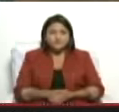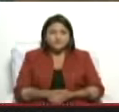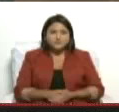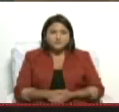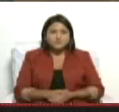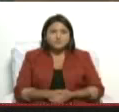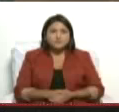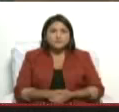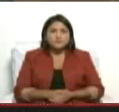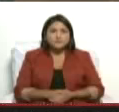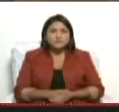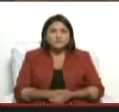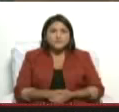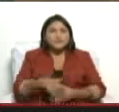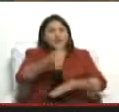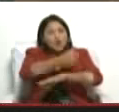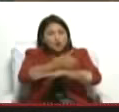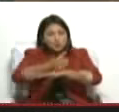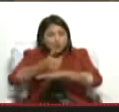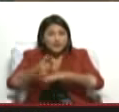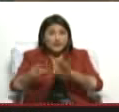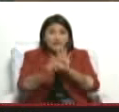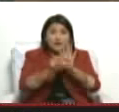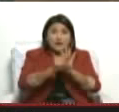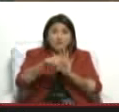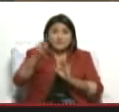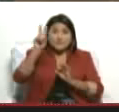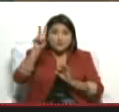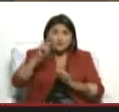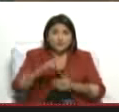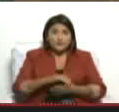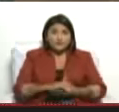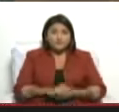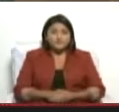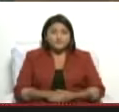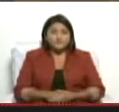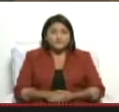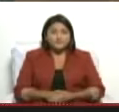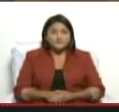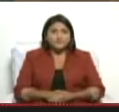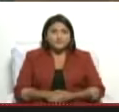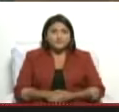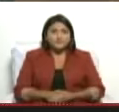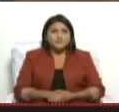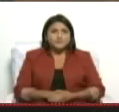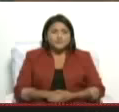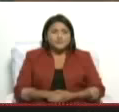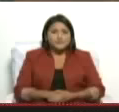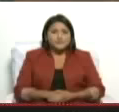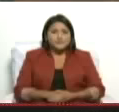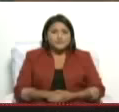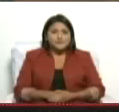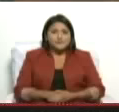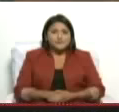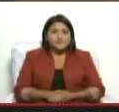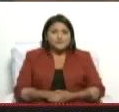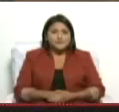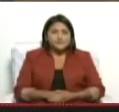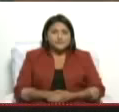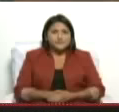autoridades legítimamente constituidas en una operación